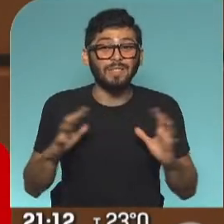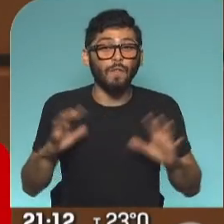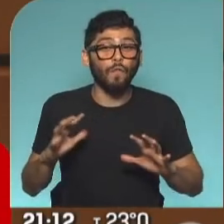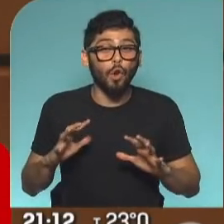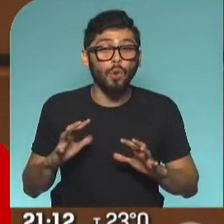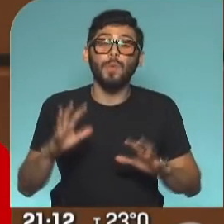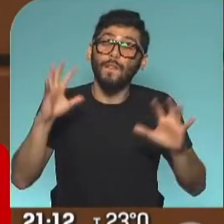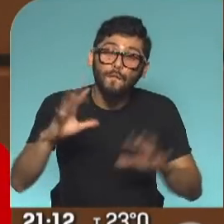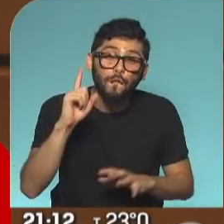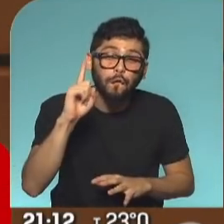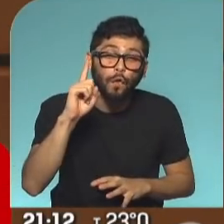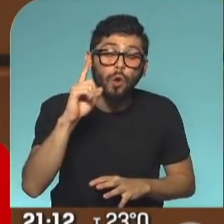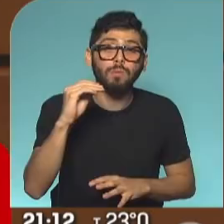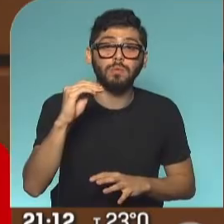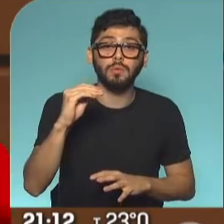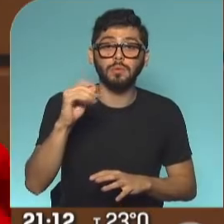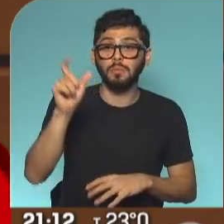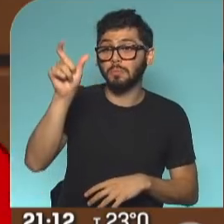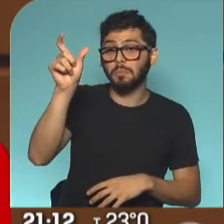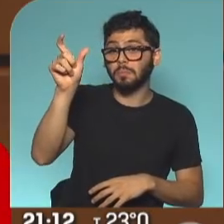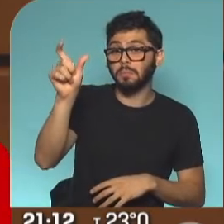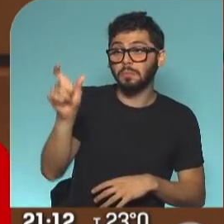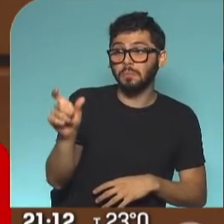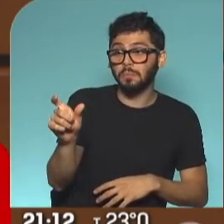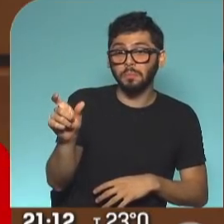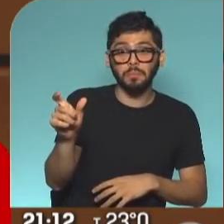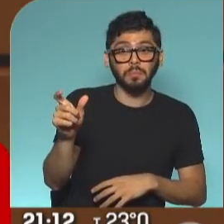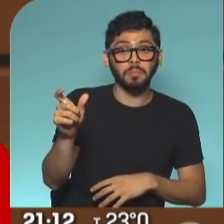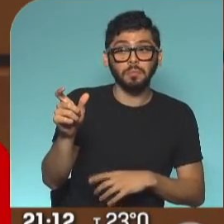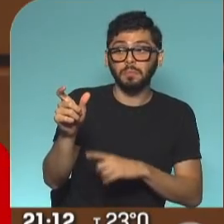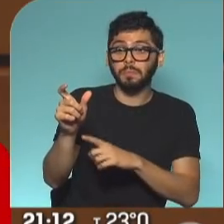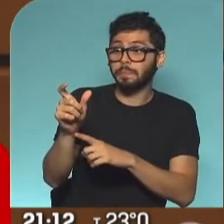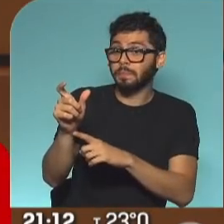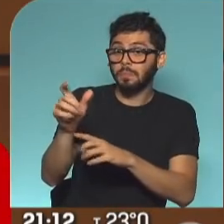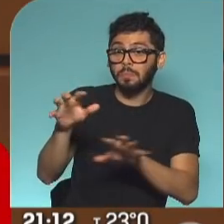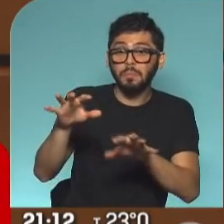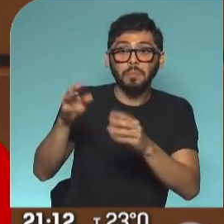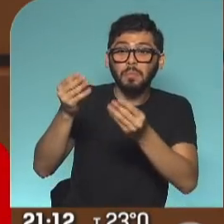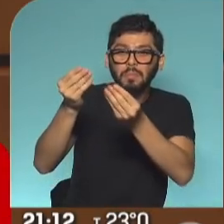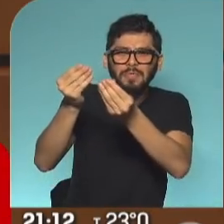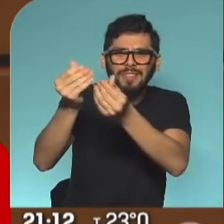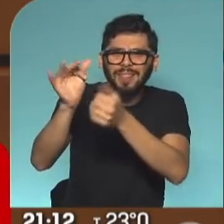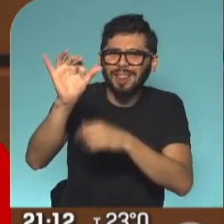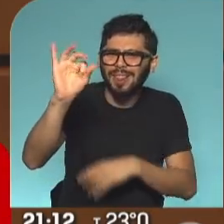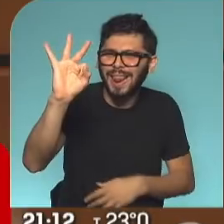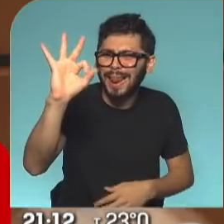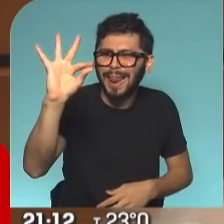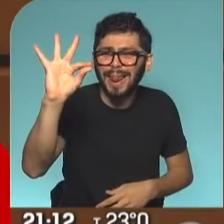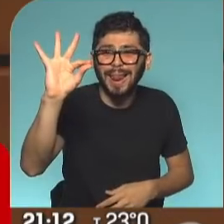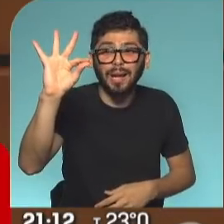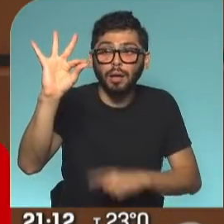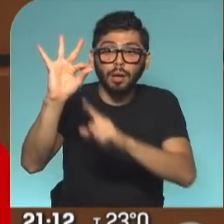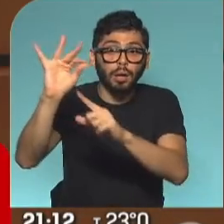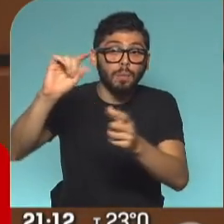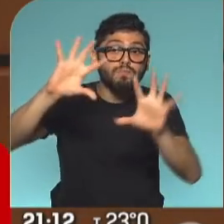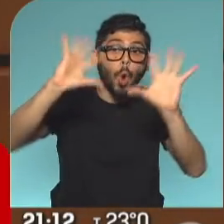que un ser imperceptible a la vista humana pudo dar vuelta a la realidad del mundo. No solamente